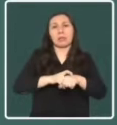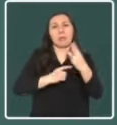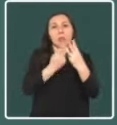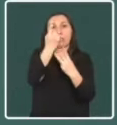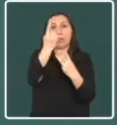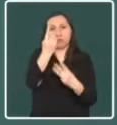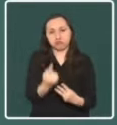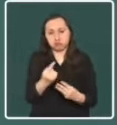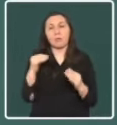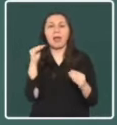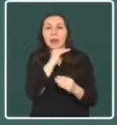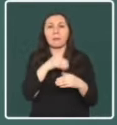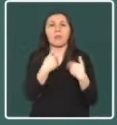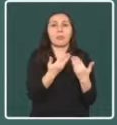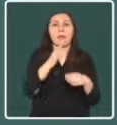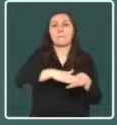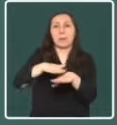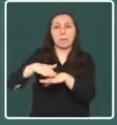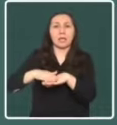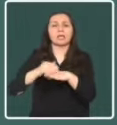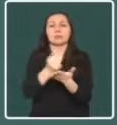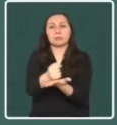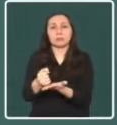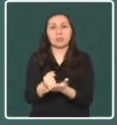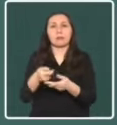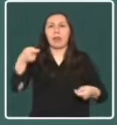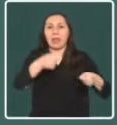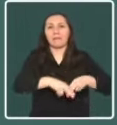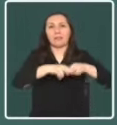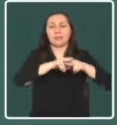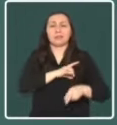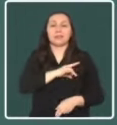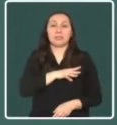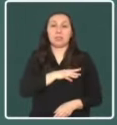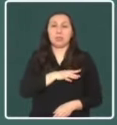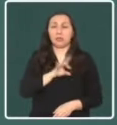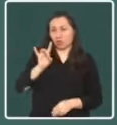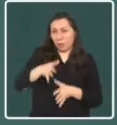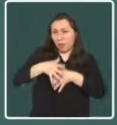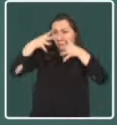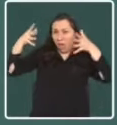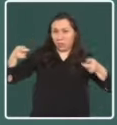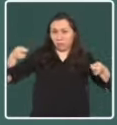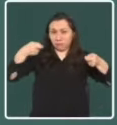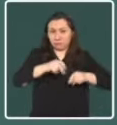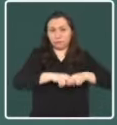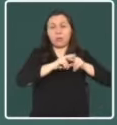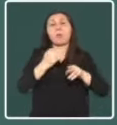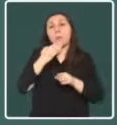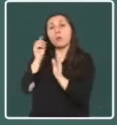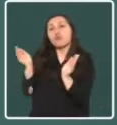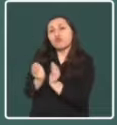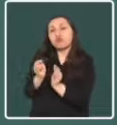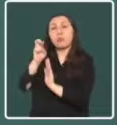el tiempo que se demoran en otorgarse los permisos para las inversiones en Chile. Pero no solamente para las grandes inversiones, sino también para los pequeños